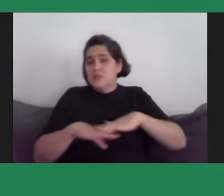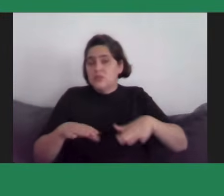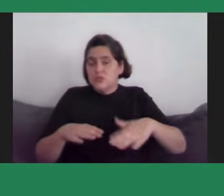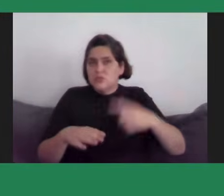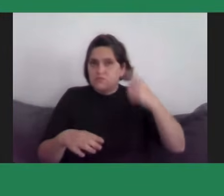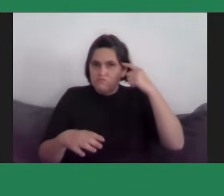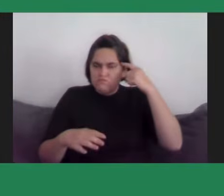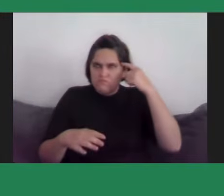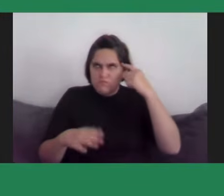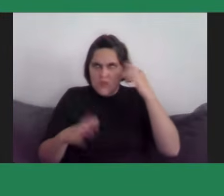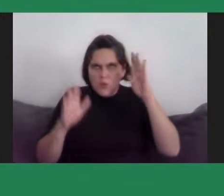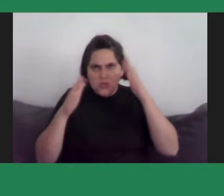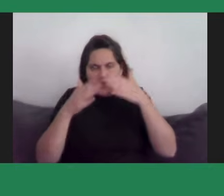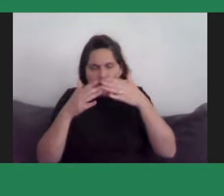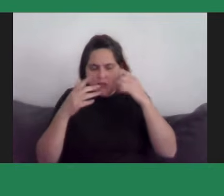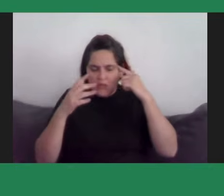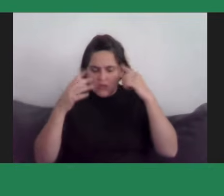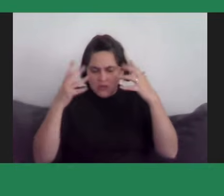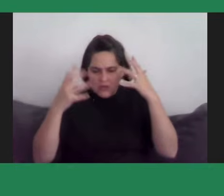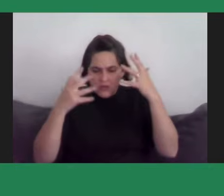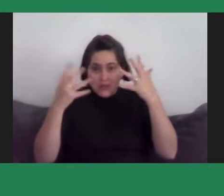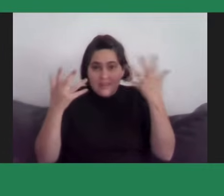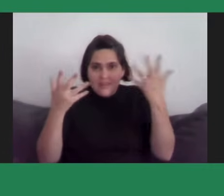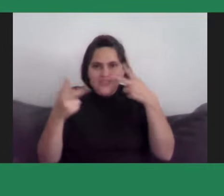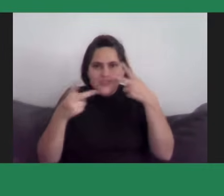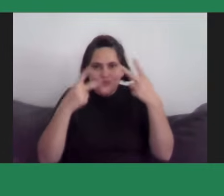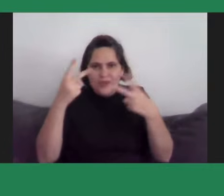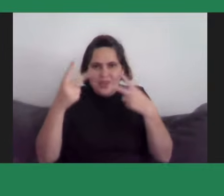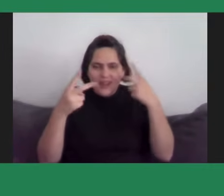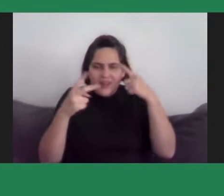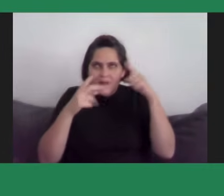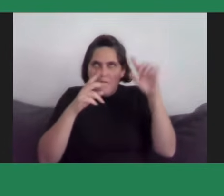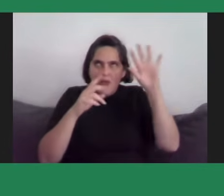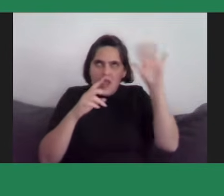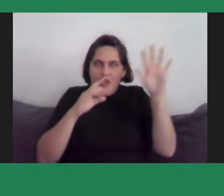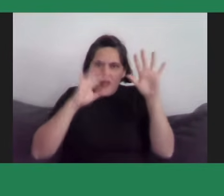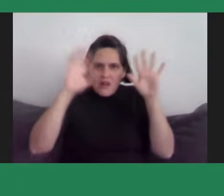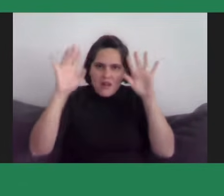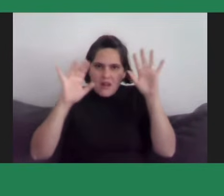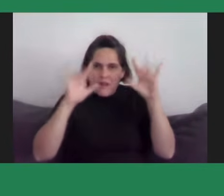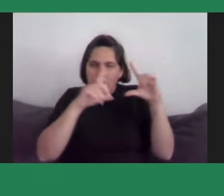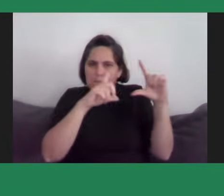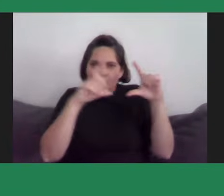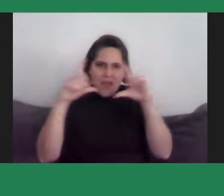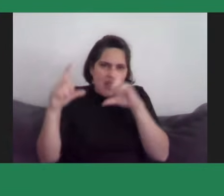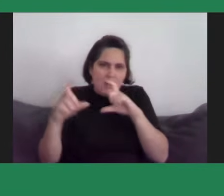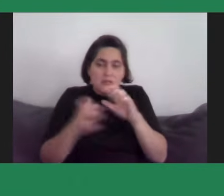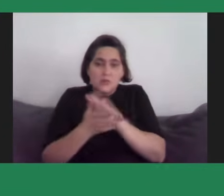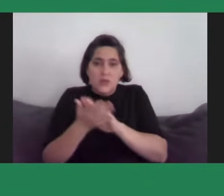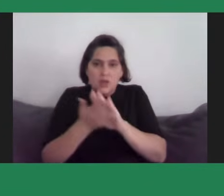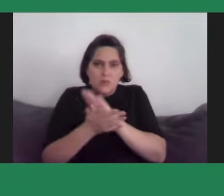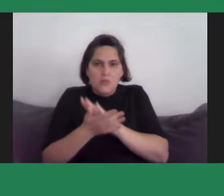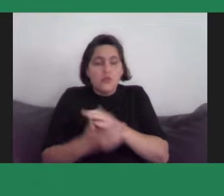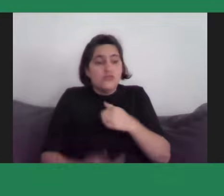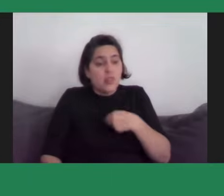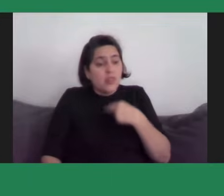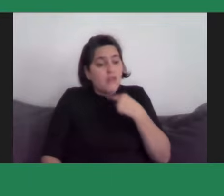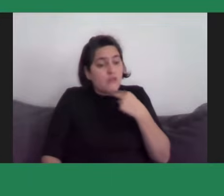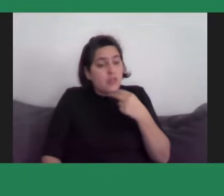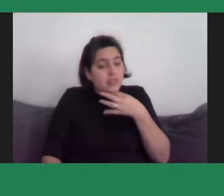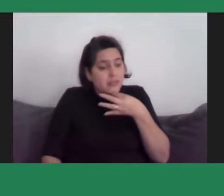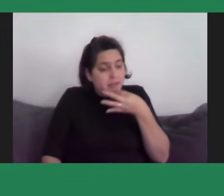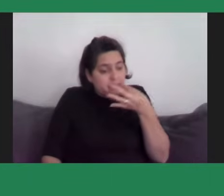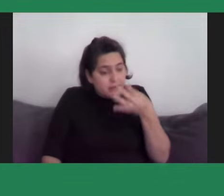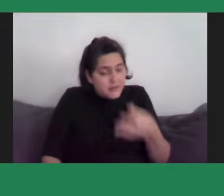en imágenes. Muchas de las cosas que le digamos en forma verbal